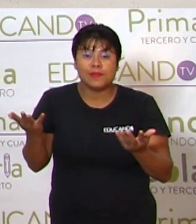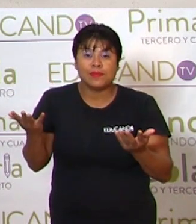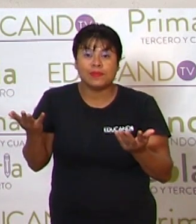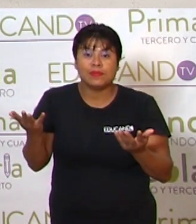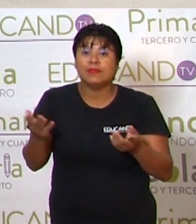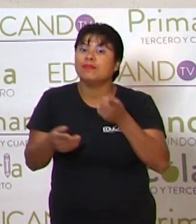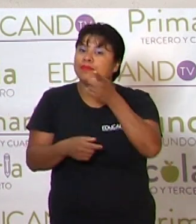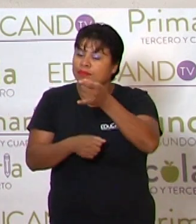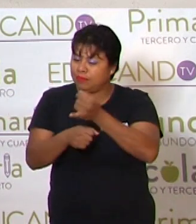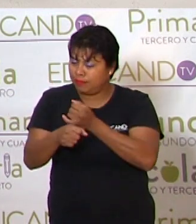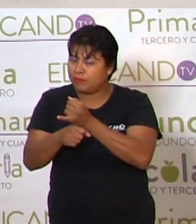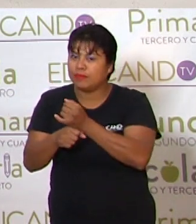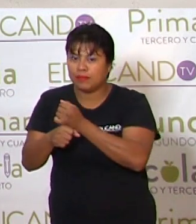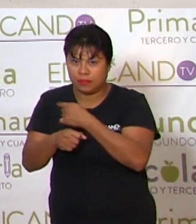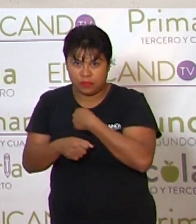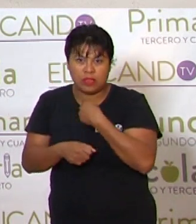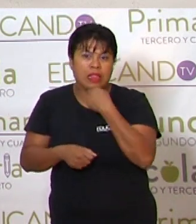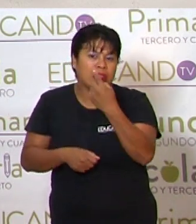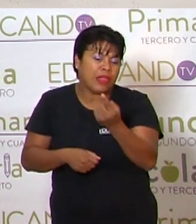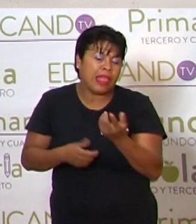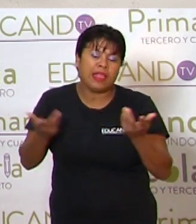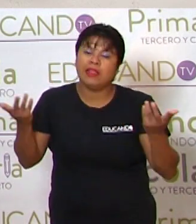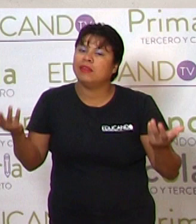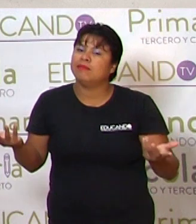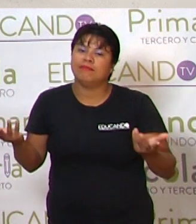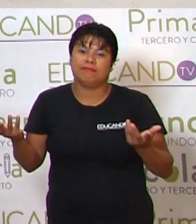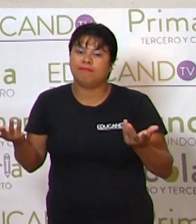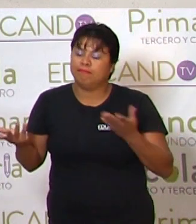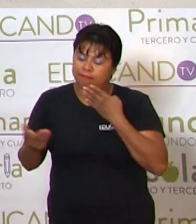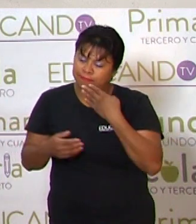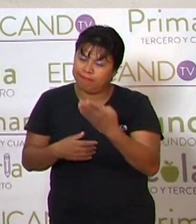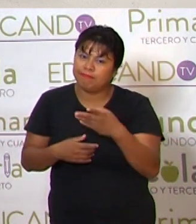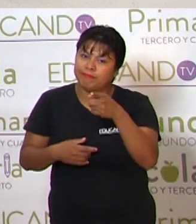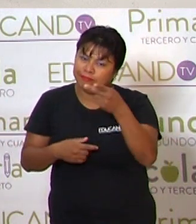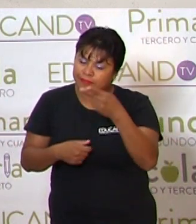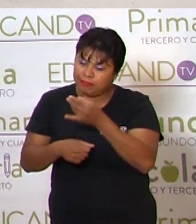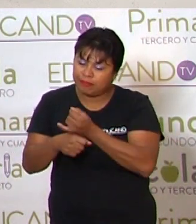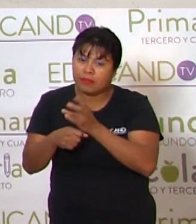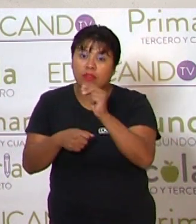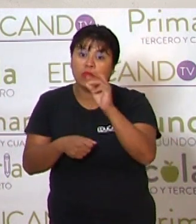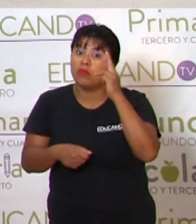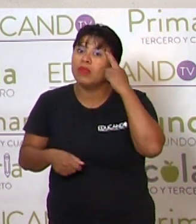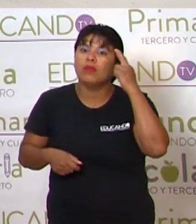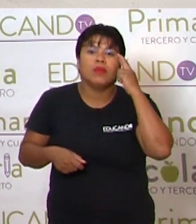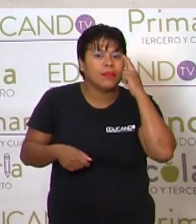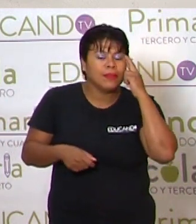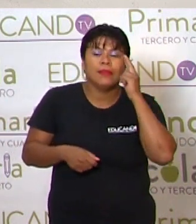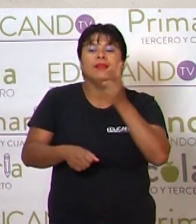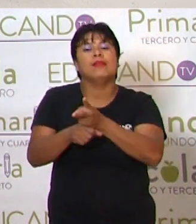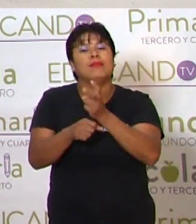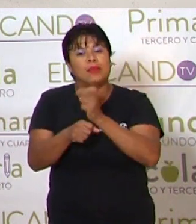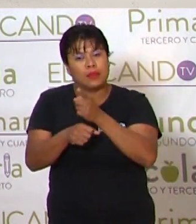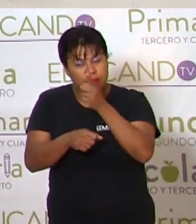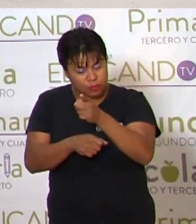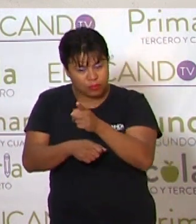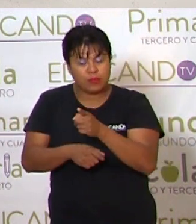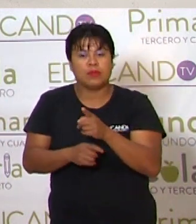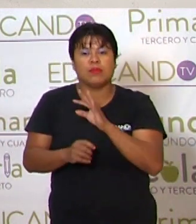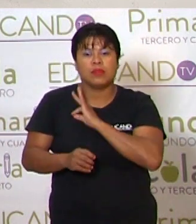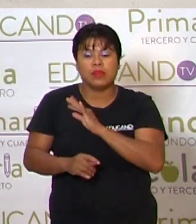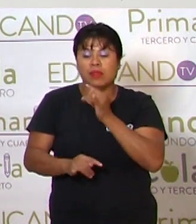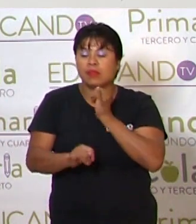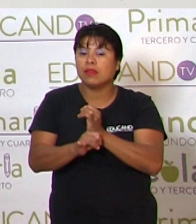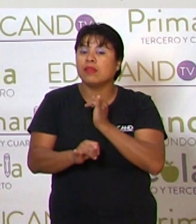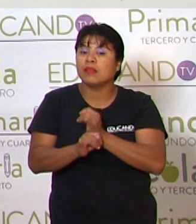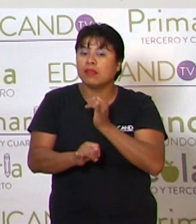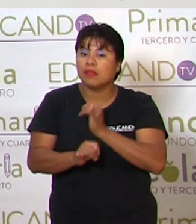Queda como investigación. Si yo te lo digo, no va a tener mucho chiste, ¿bien? Si no te acuerdas, te invito a que puedas consultar en la